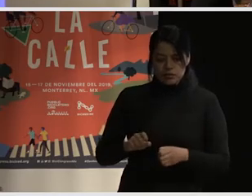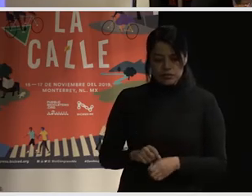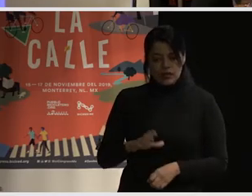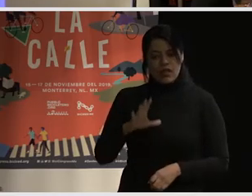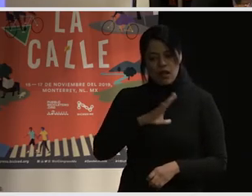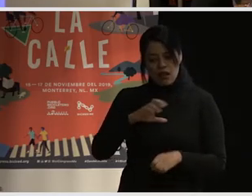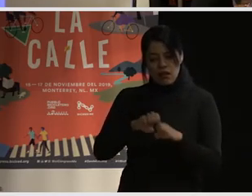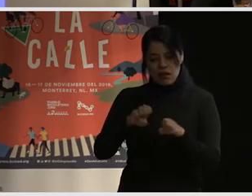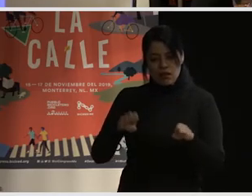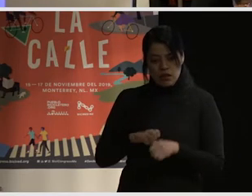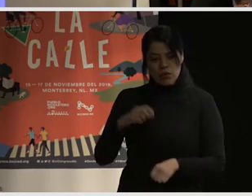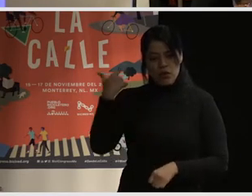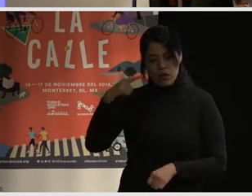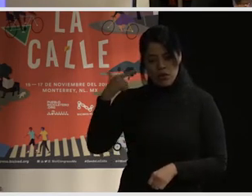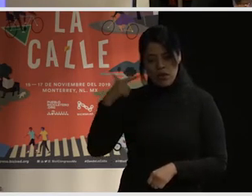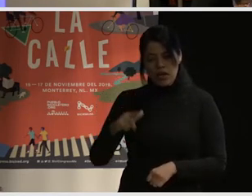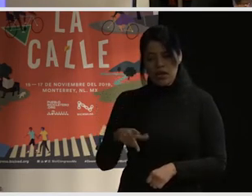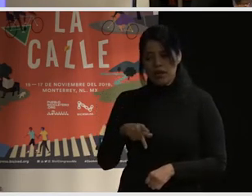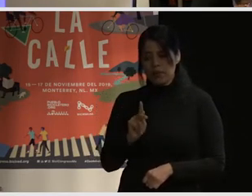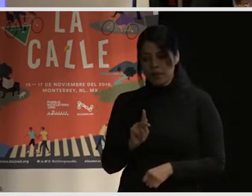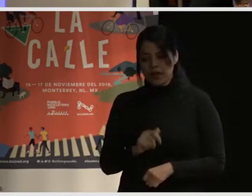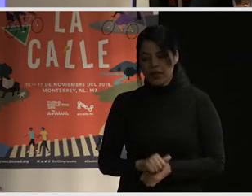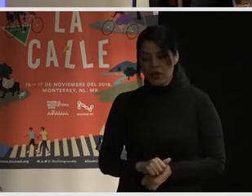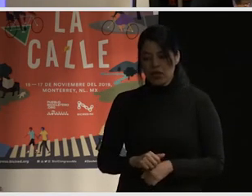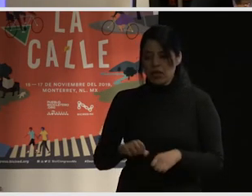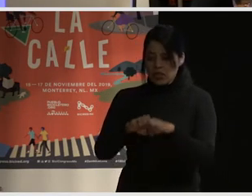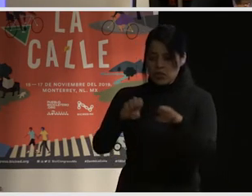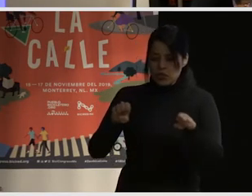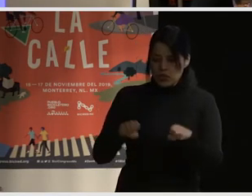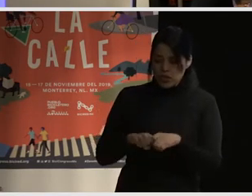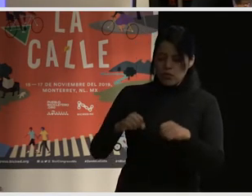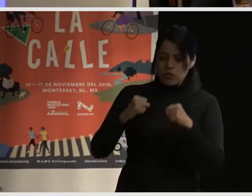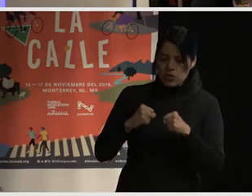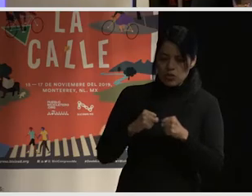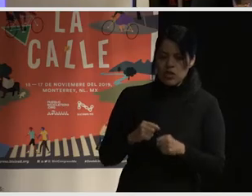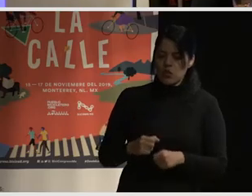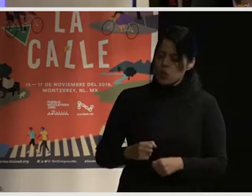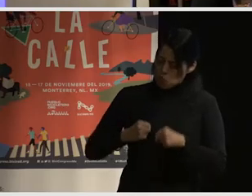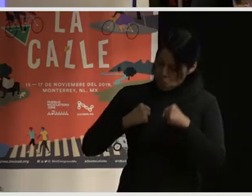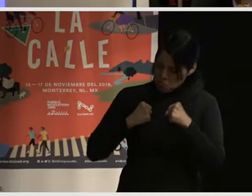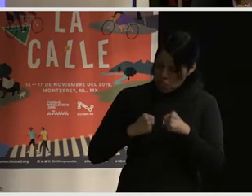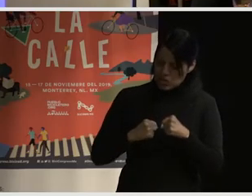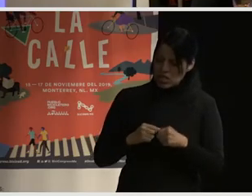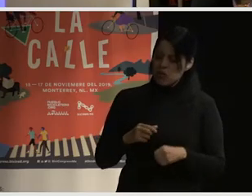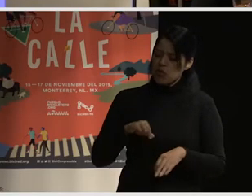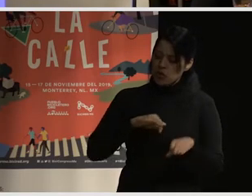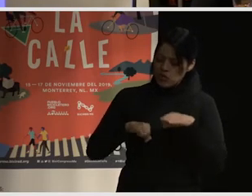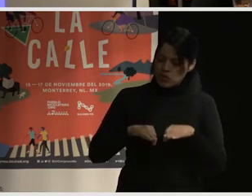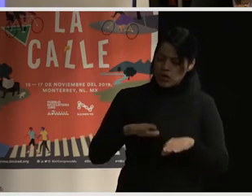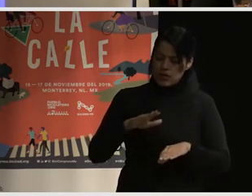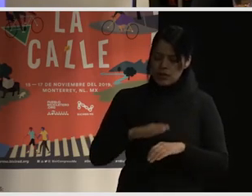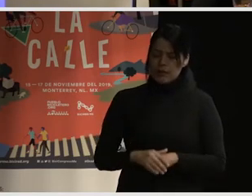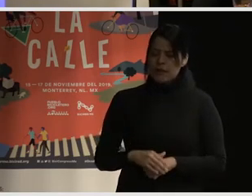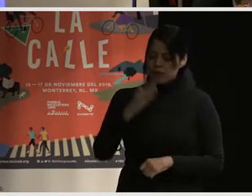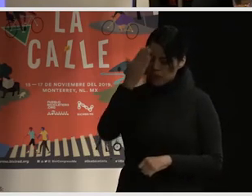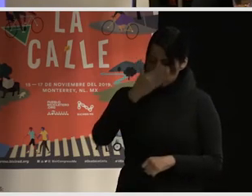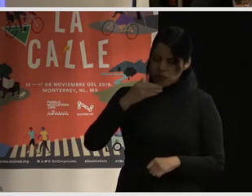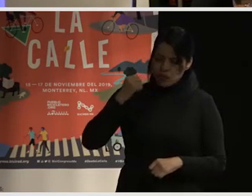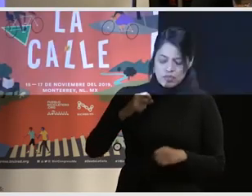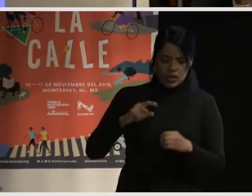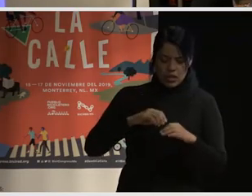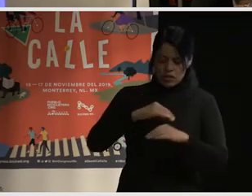equipo guadalajara pero sobre todo es un equipo muy convencido de por qué está ahí más allá de sus capacidades todas las personas que